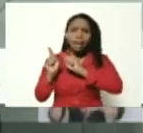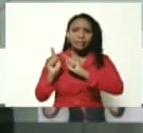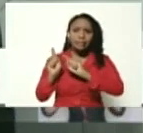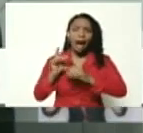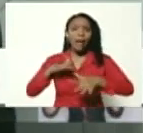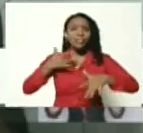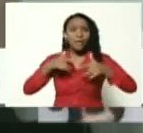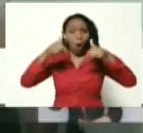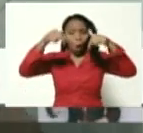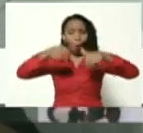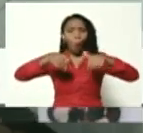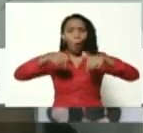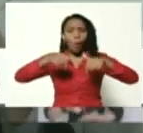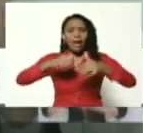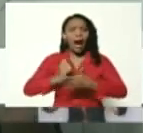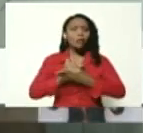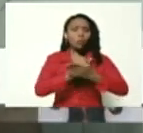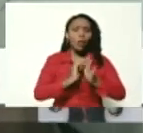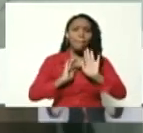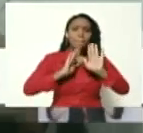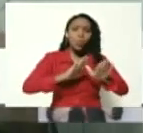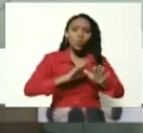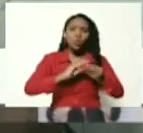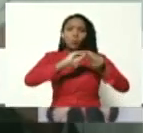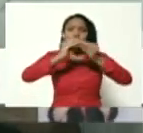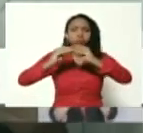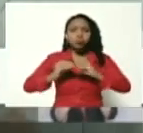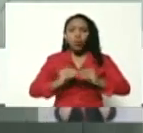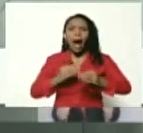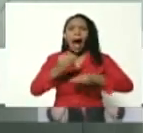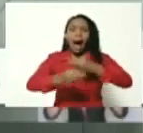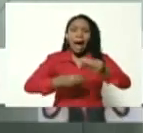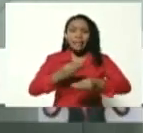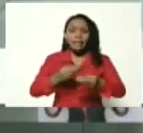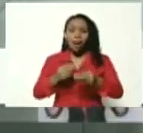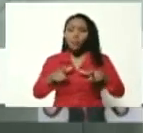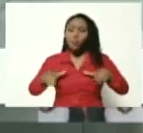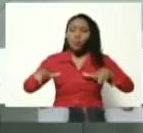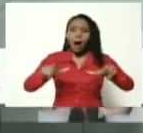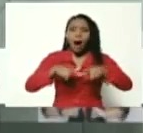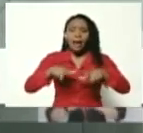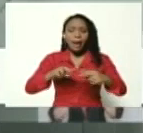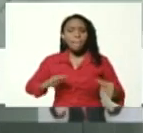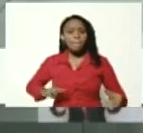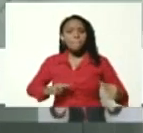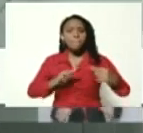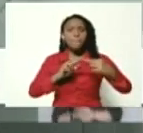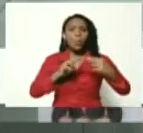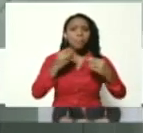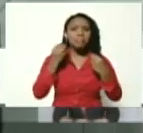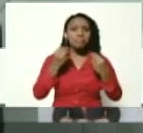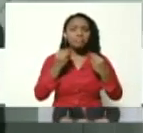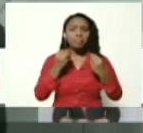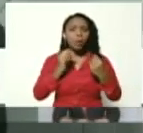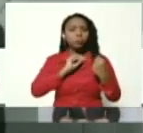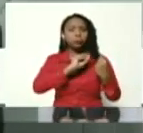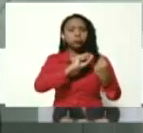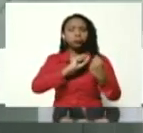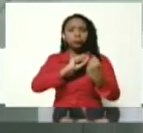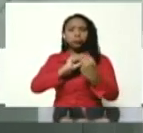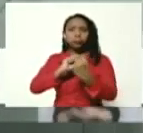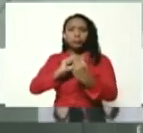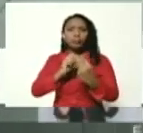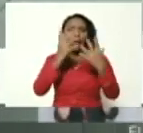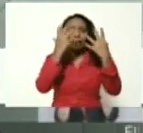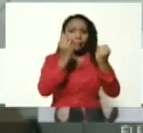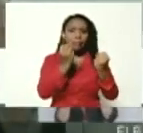de hoy va a ayudar a consolidar esos espacios de encuentro y de